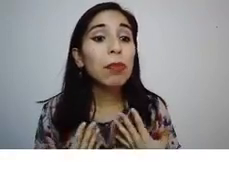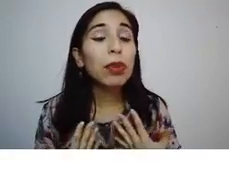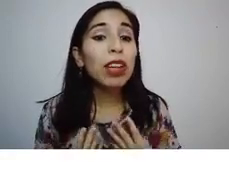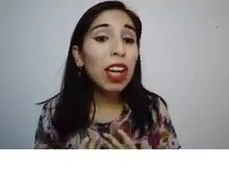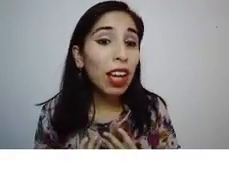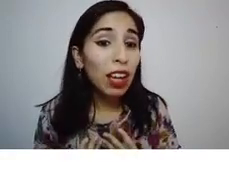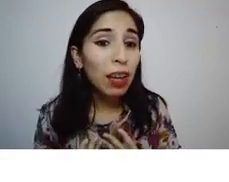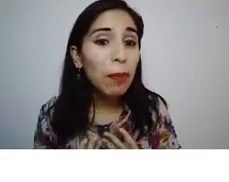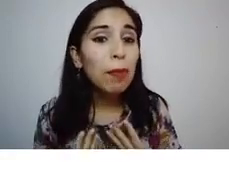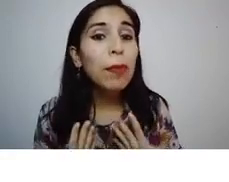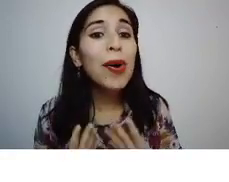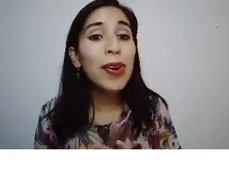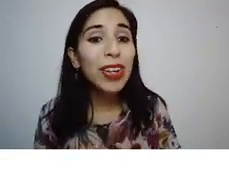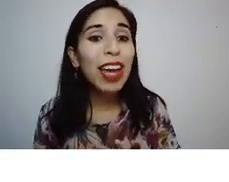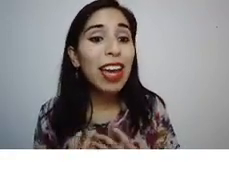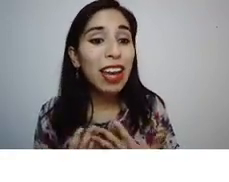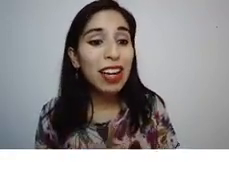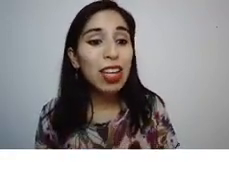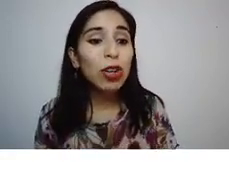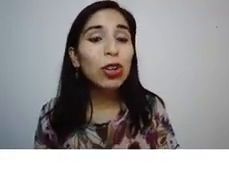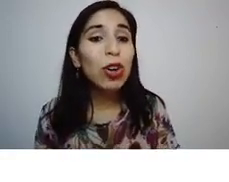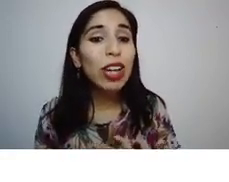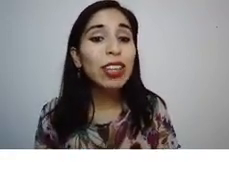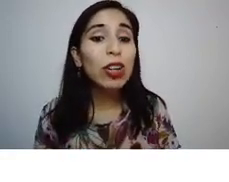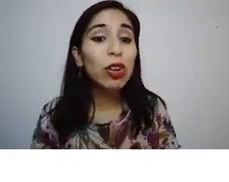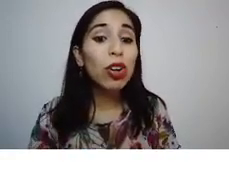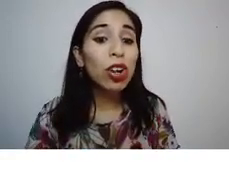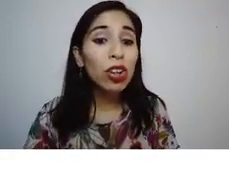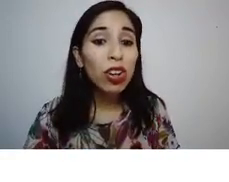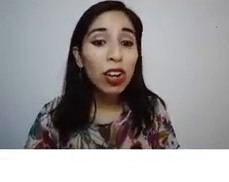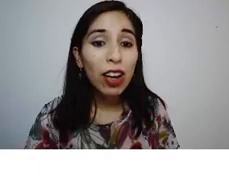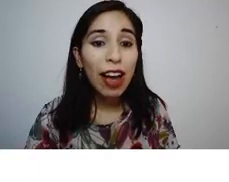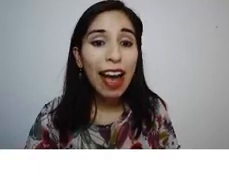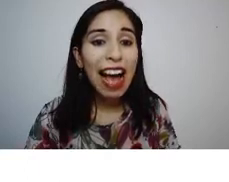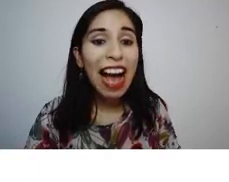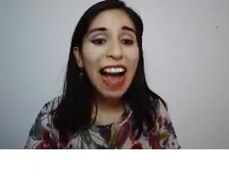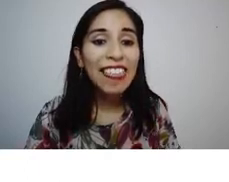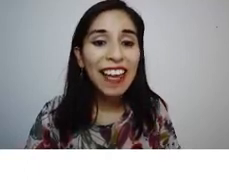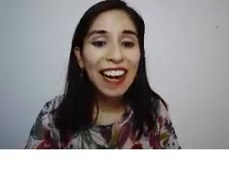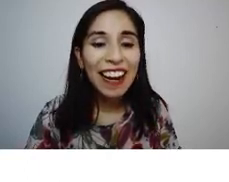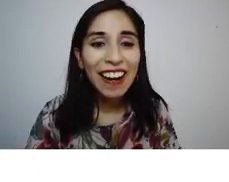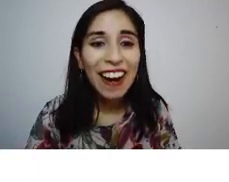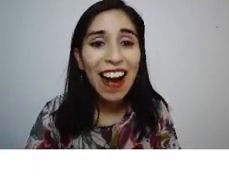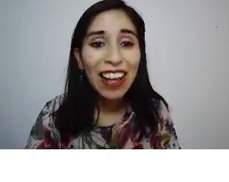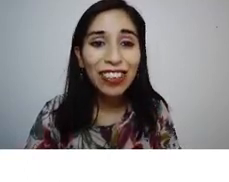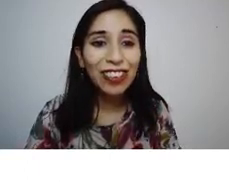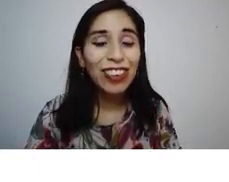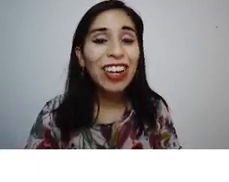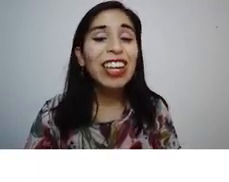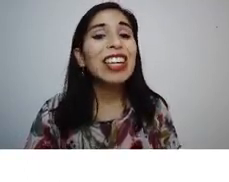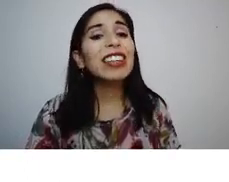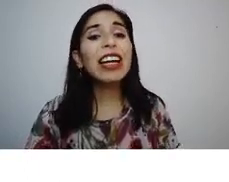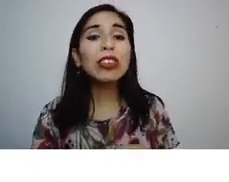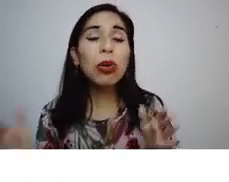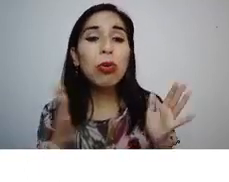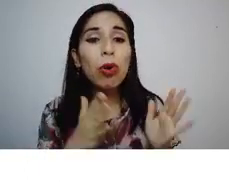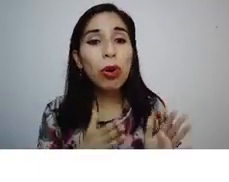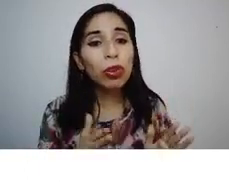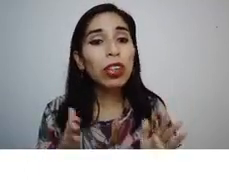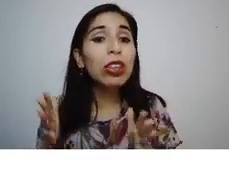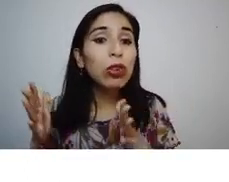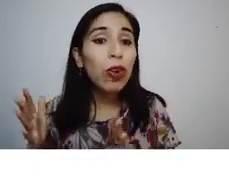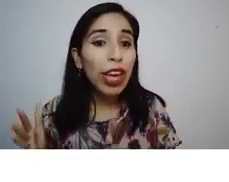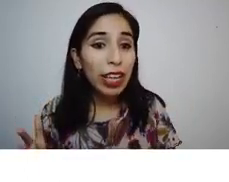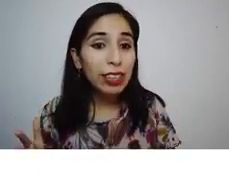por qué porque el icono es de color anaranjado y tanto